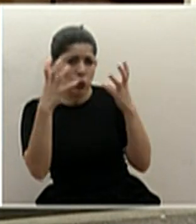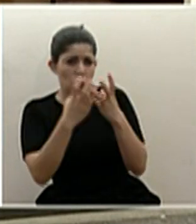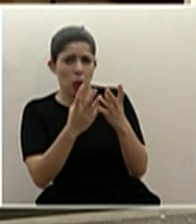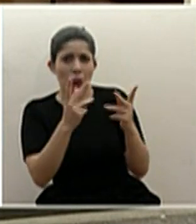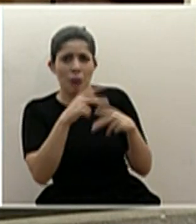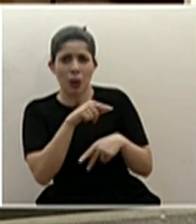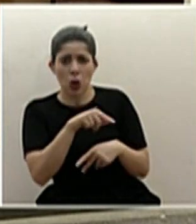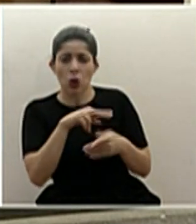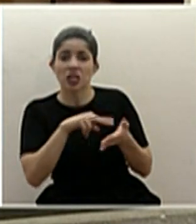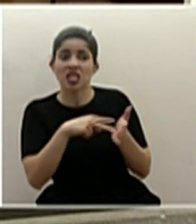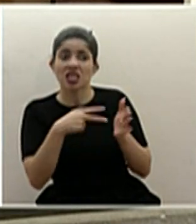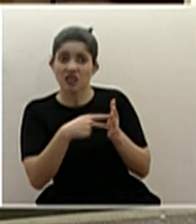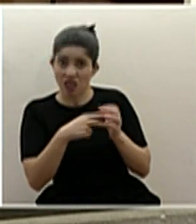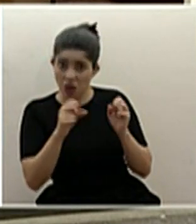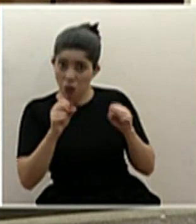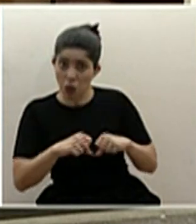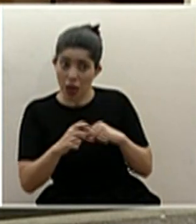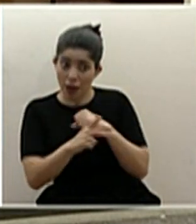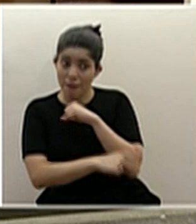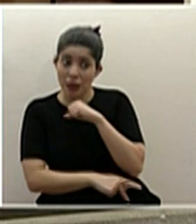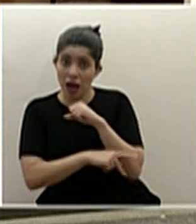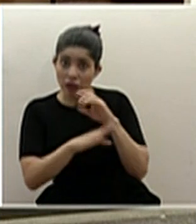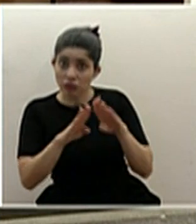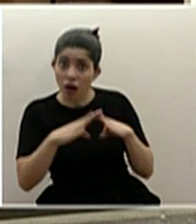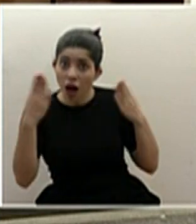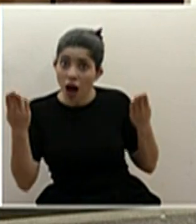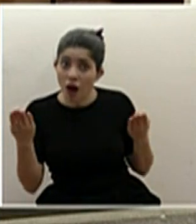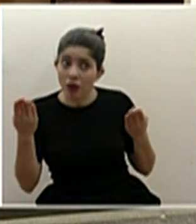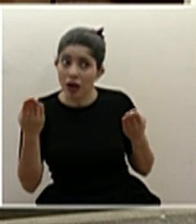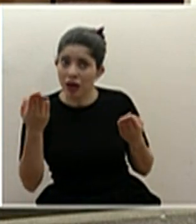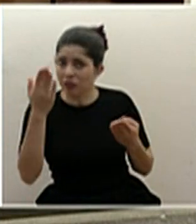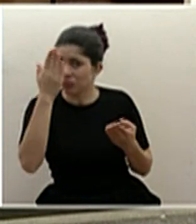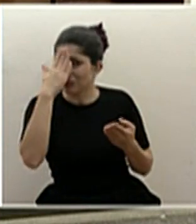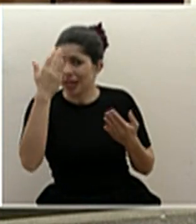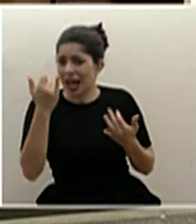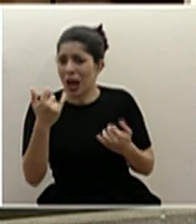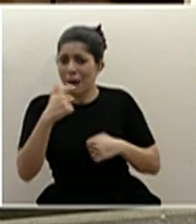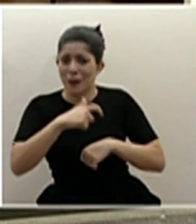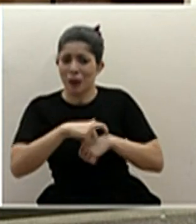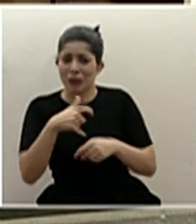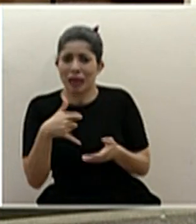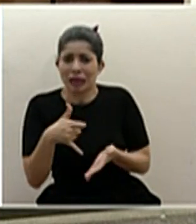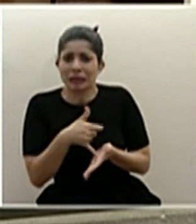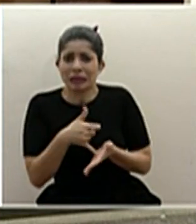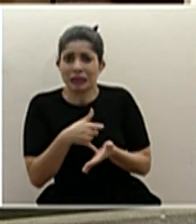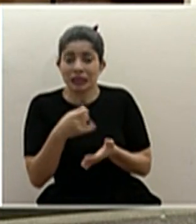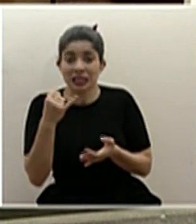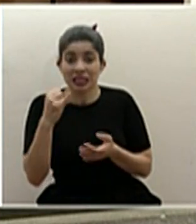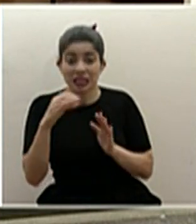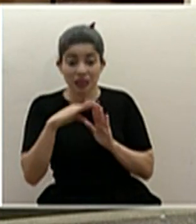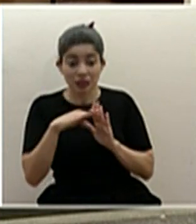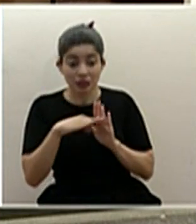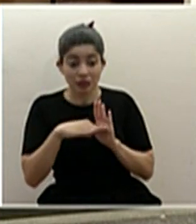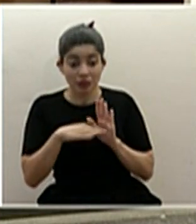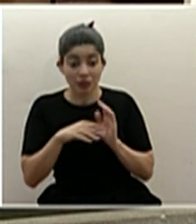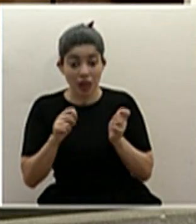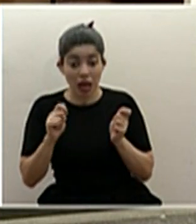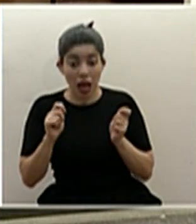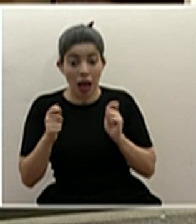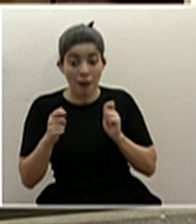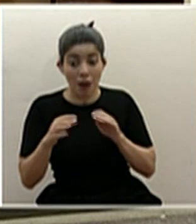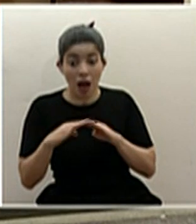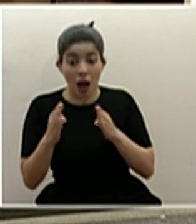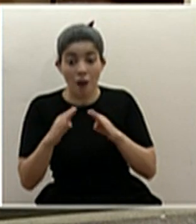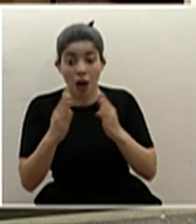¿Es viable darle apertura al país a sabiendas que es un momento crítico donde modificar las medidas para apertura